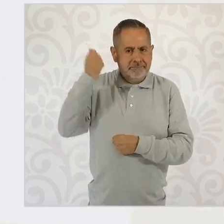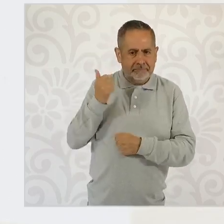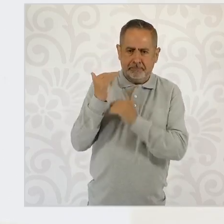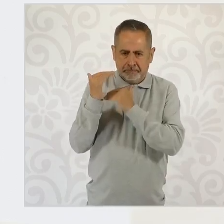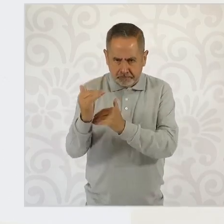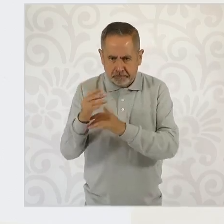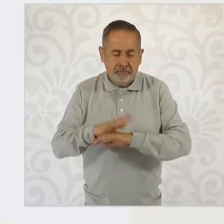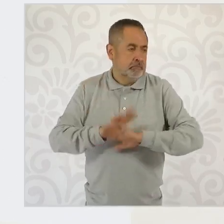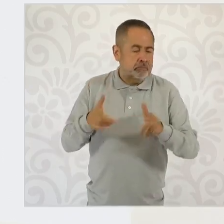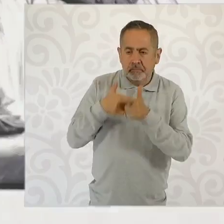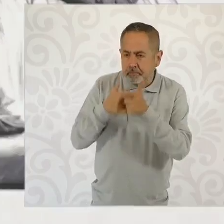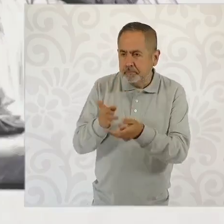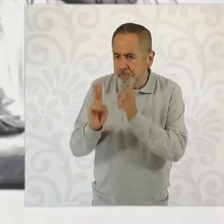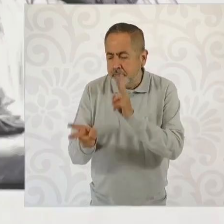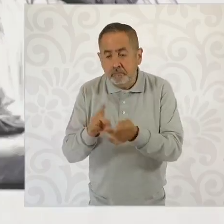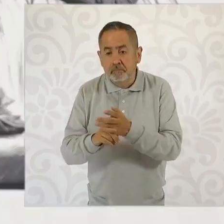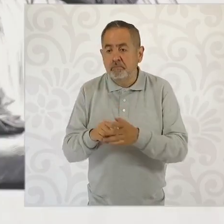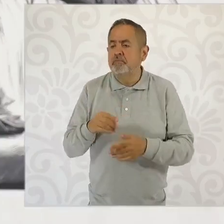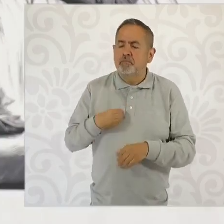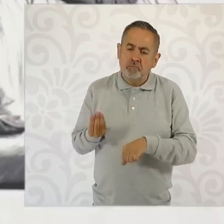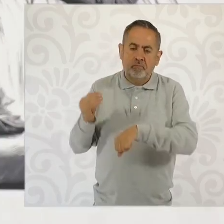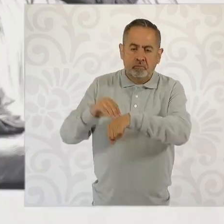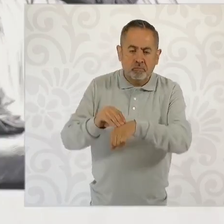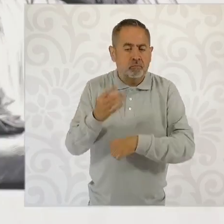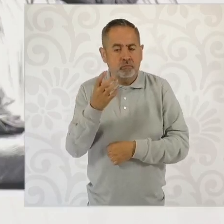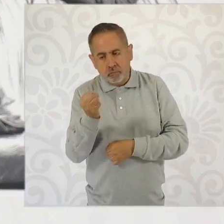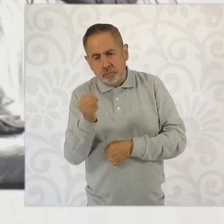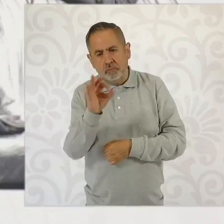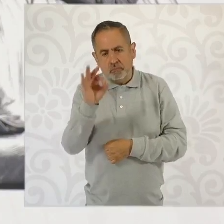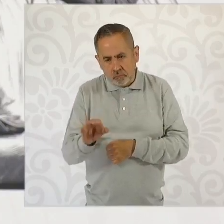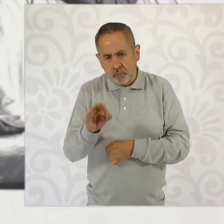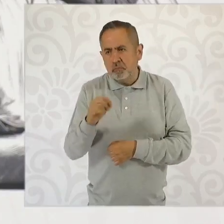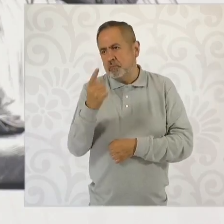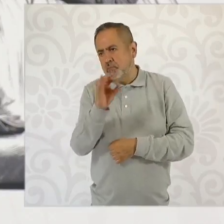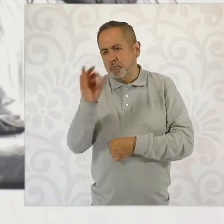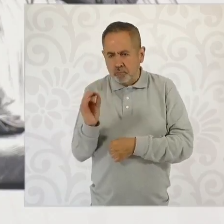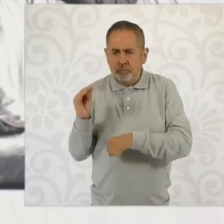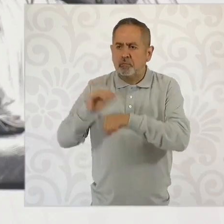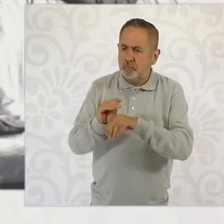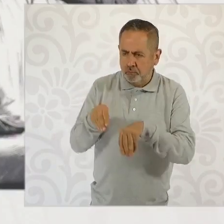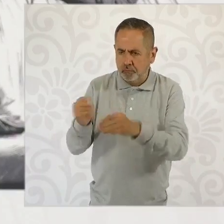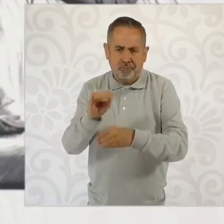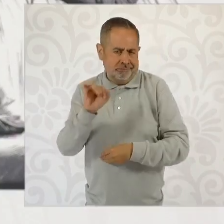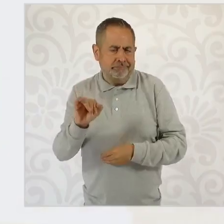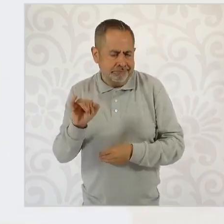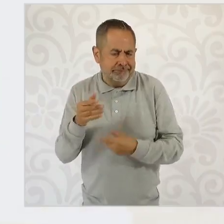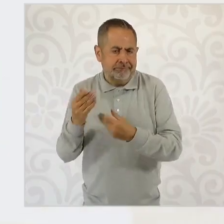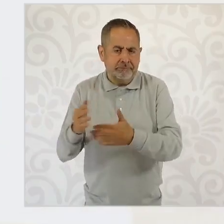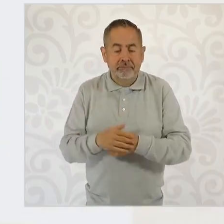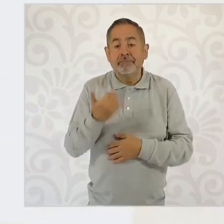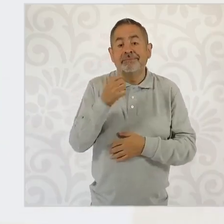y 9% y el 1% de aumento. Y con relación a este sistema de promoción